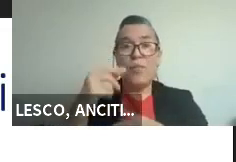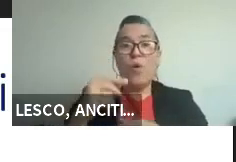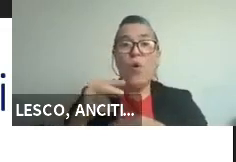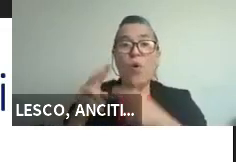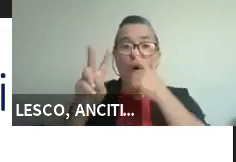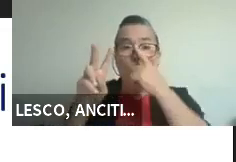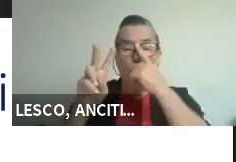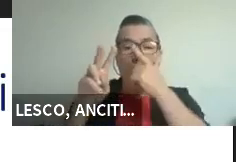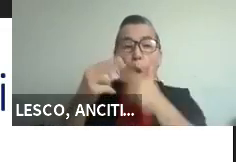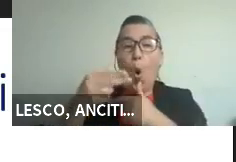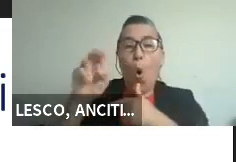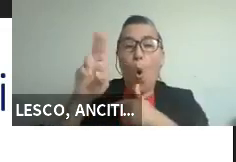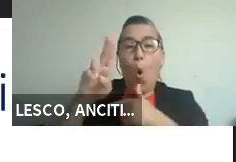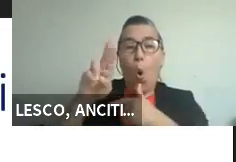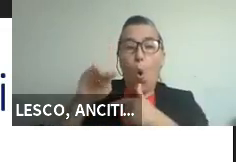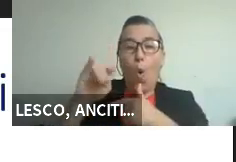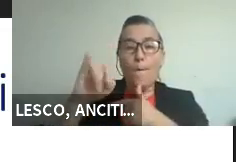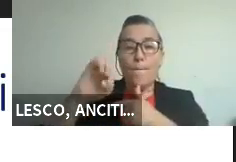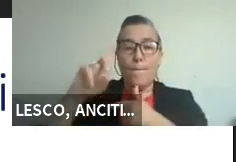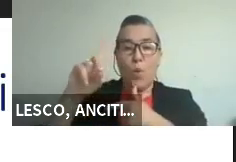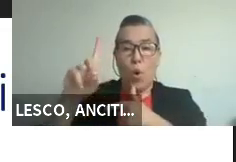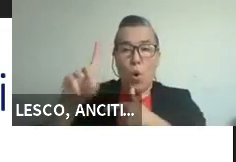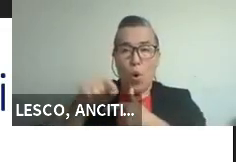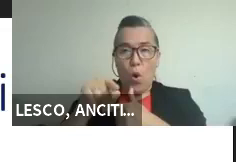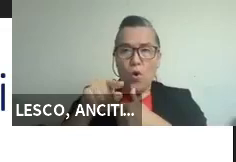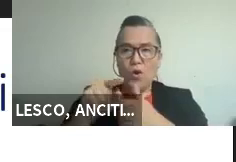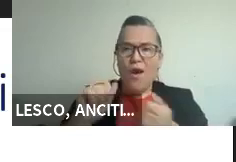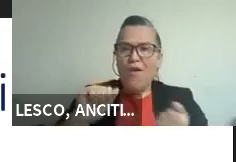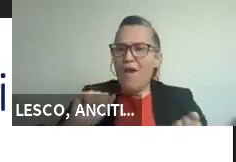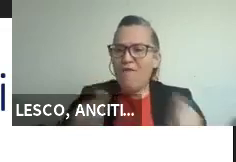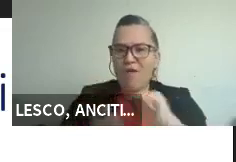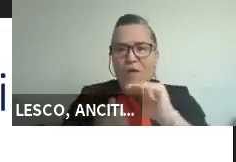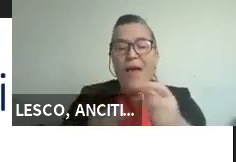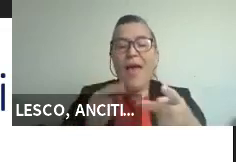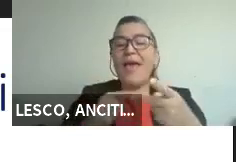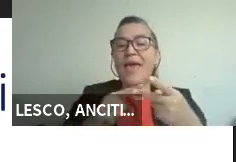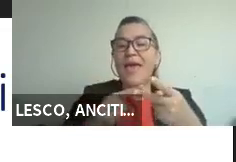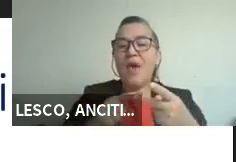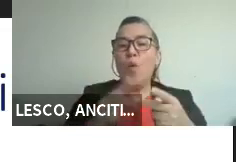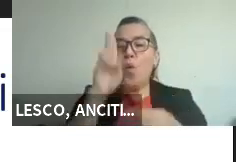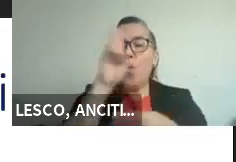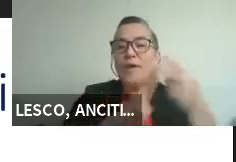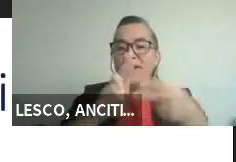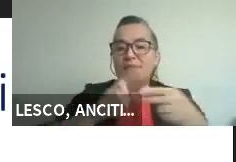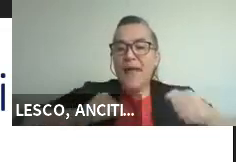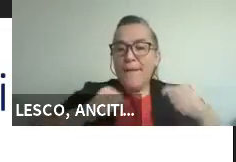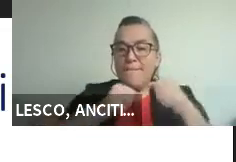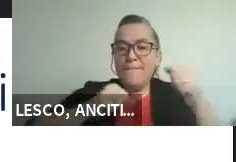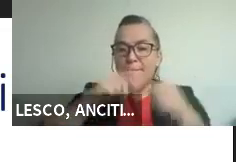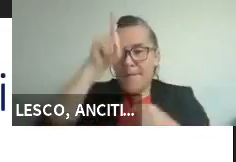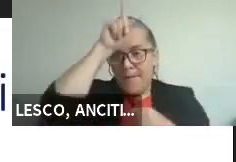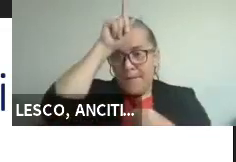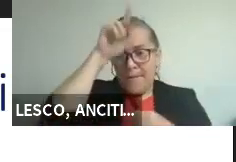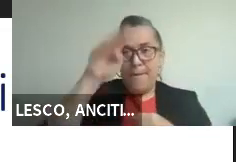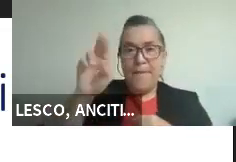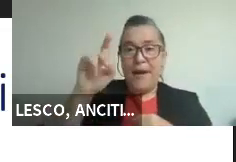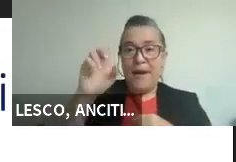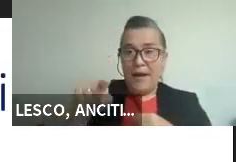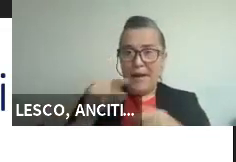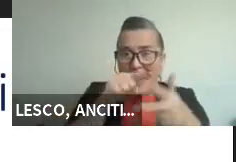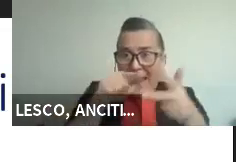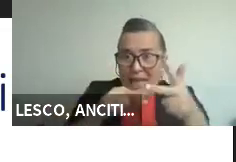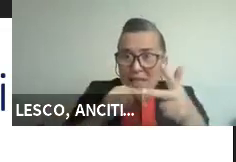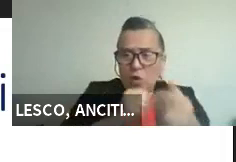humboldt y la creación de la universidad de berlín en 1810 esta reforma una verdadera